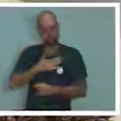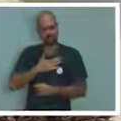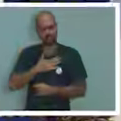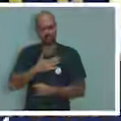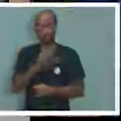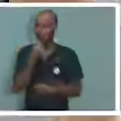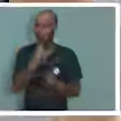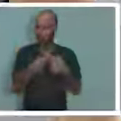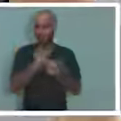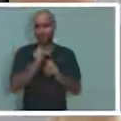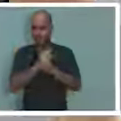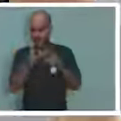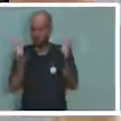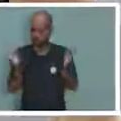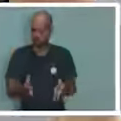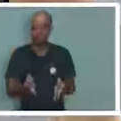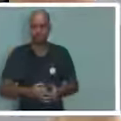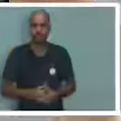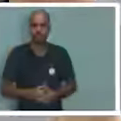ejemplo.